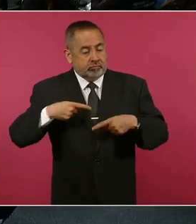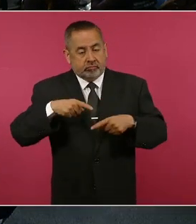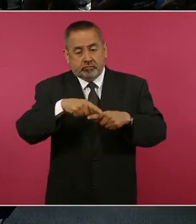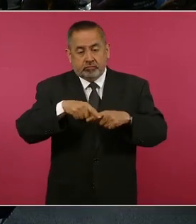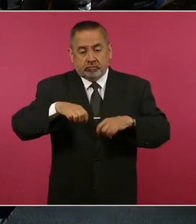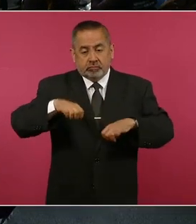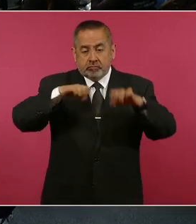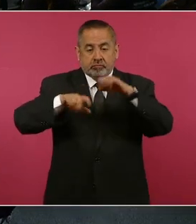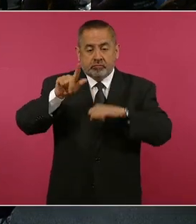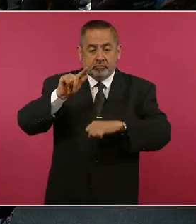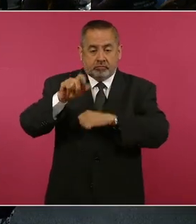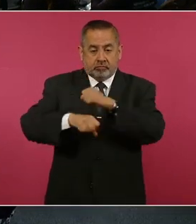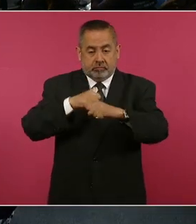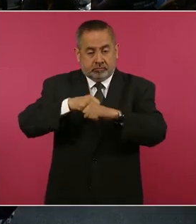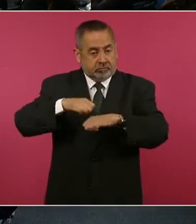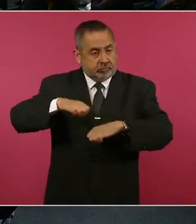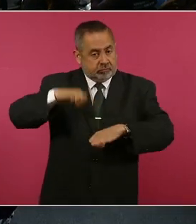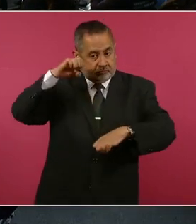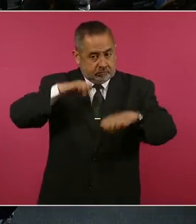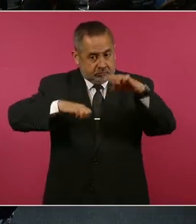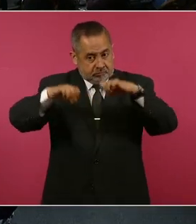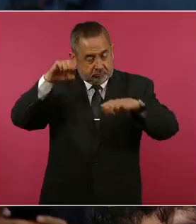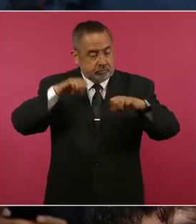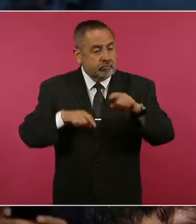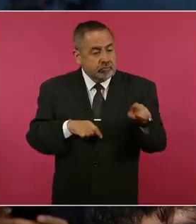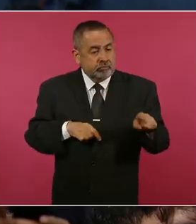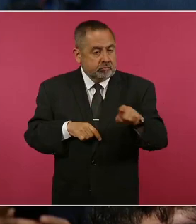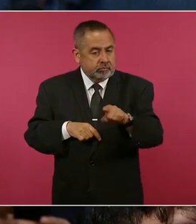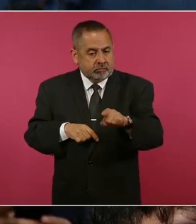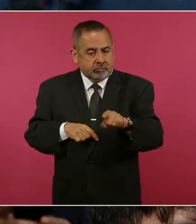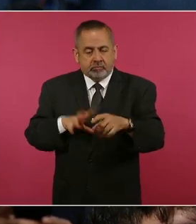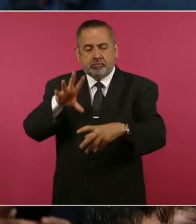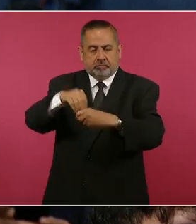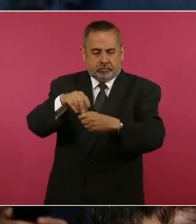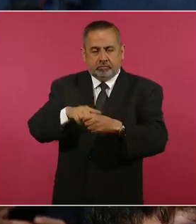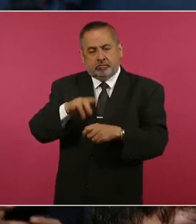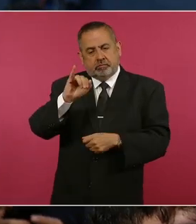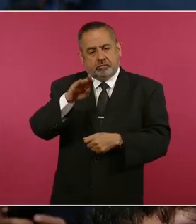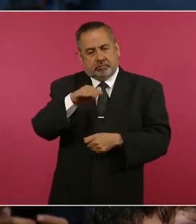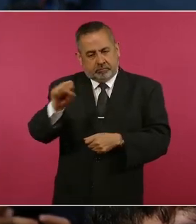de 70 años que estén del Seguro Social